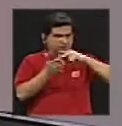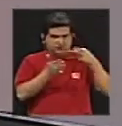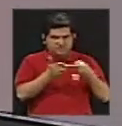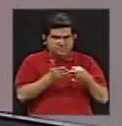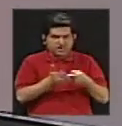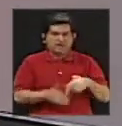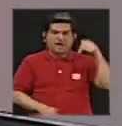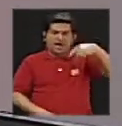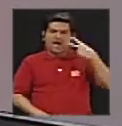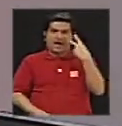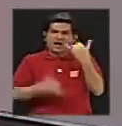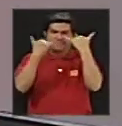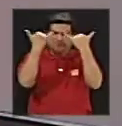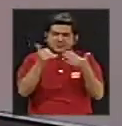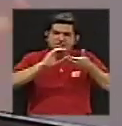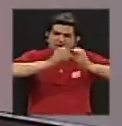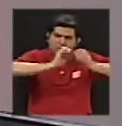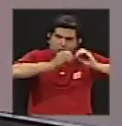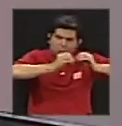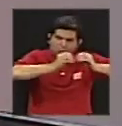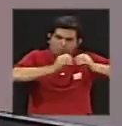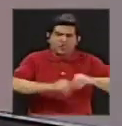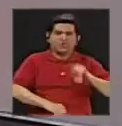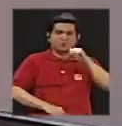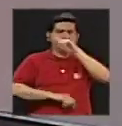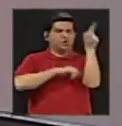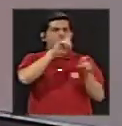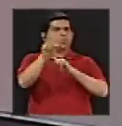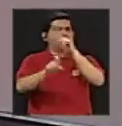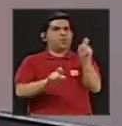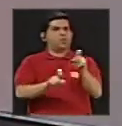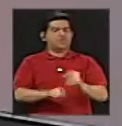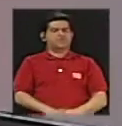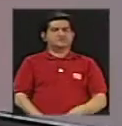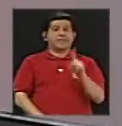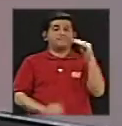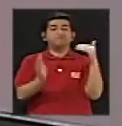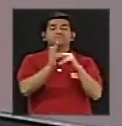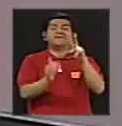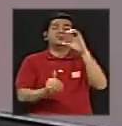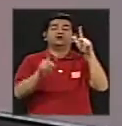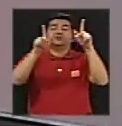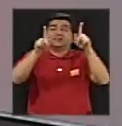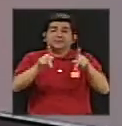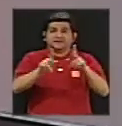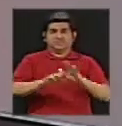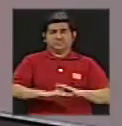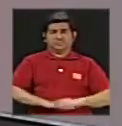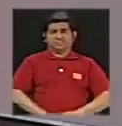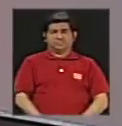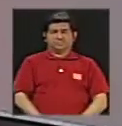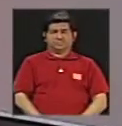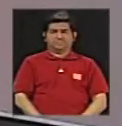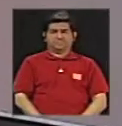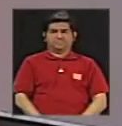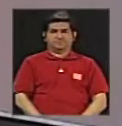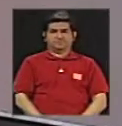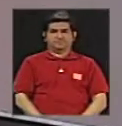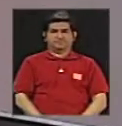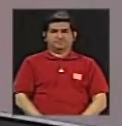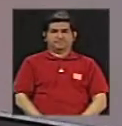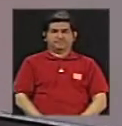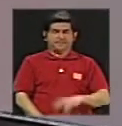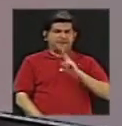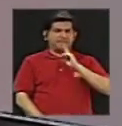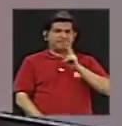que vemos acá ya con datos, ¿verdad? Con datos de una encuesta, con 1.200 personas, entonces es